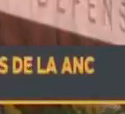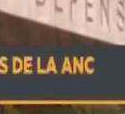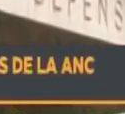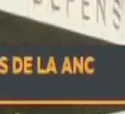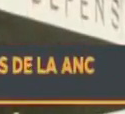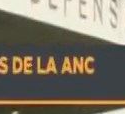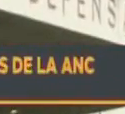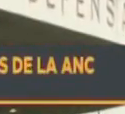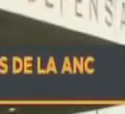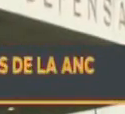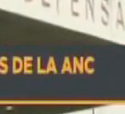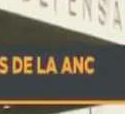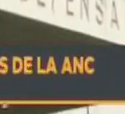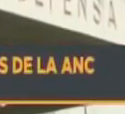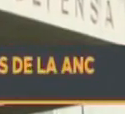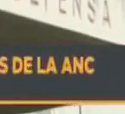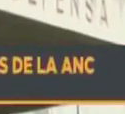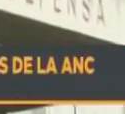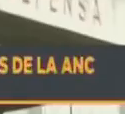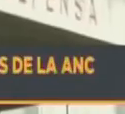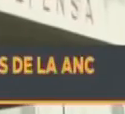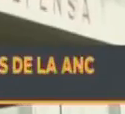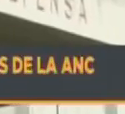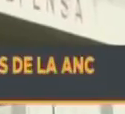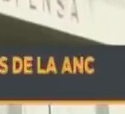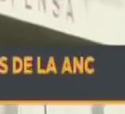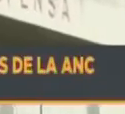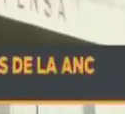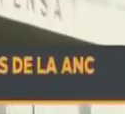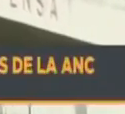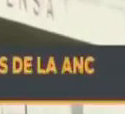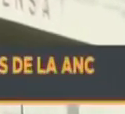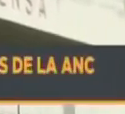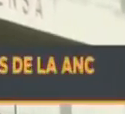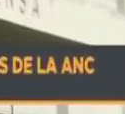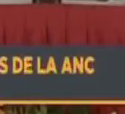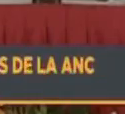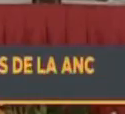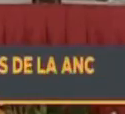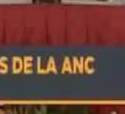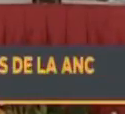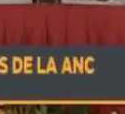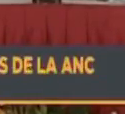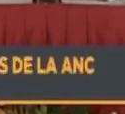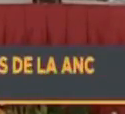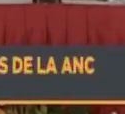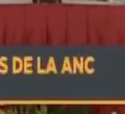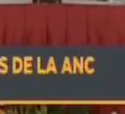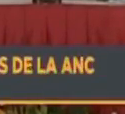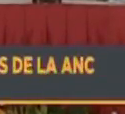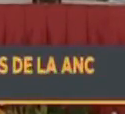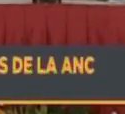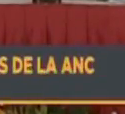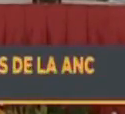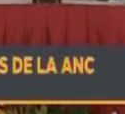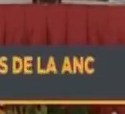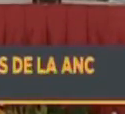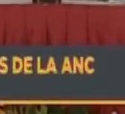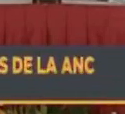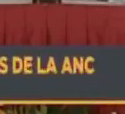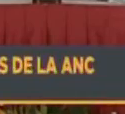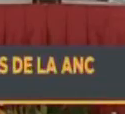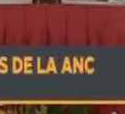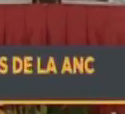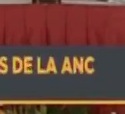Bueno, muy buenos días, queridos amigos, amigas, hermanos, hermanas, compatriotas.